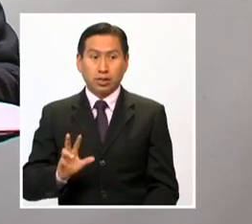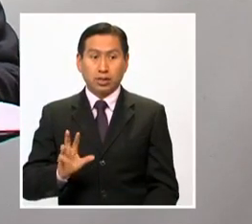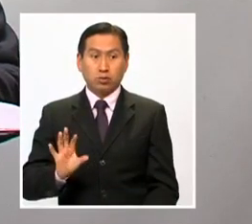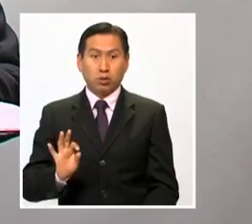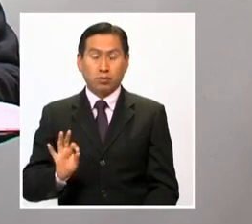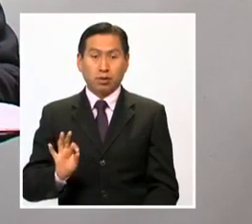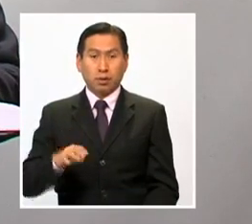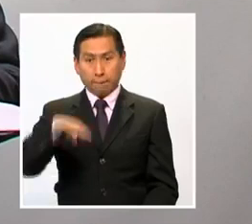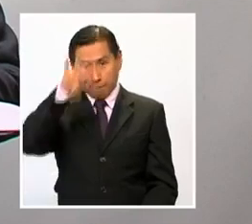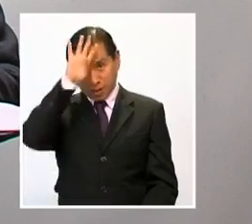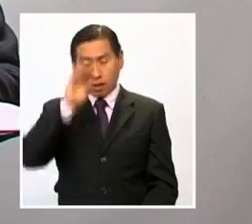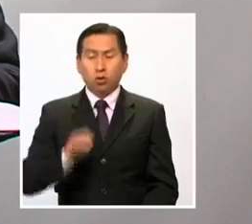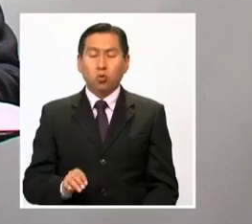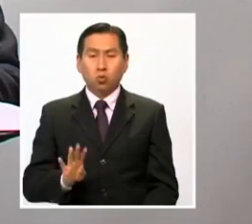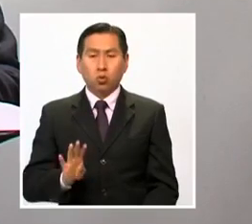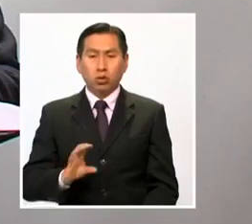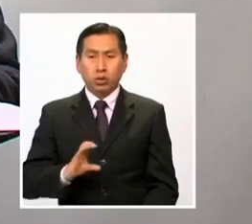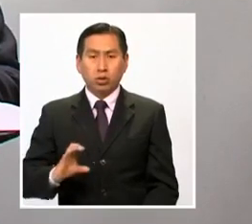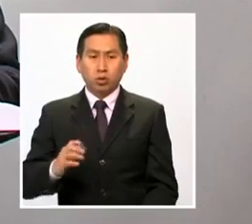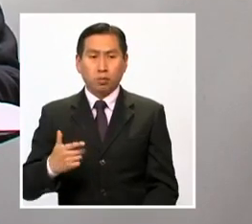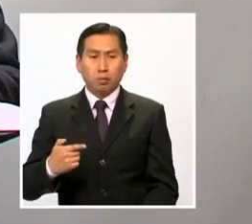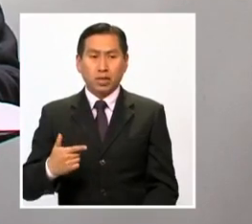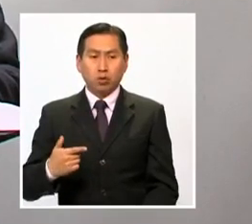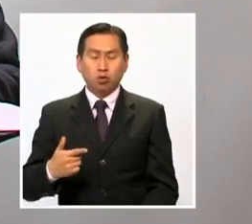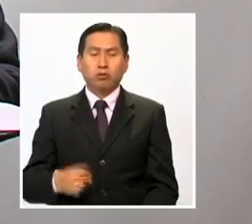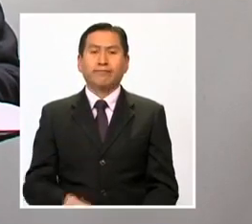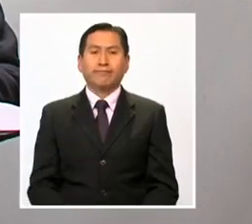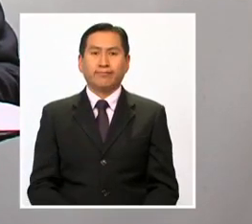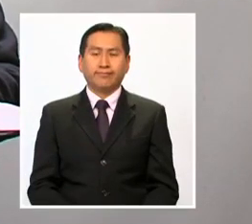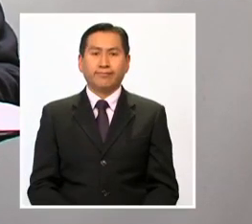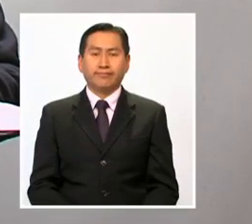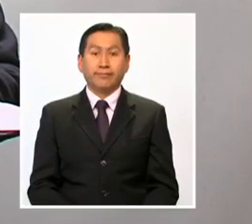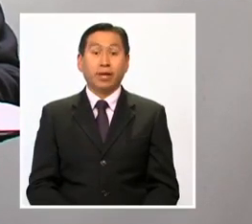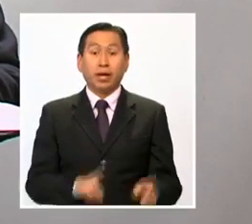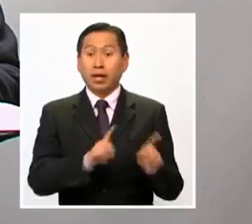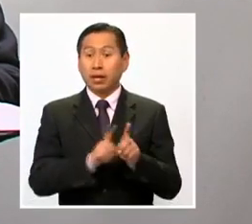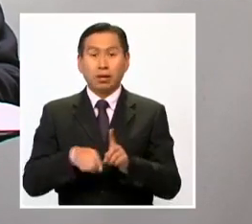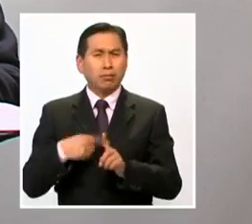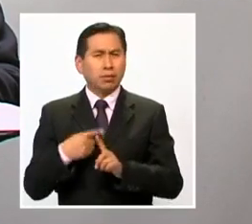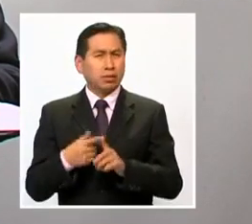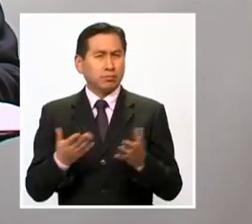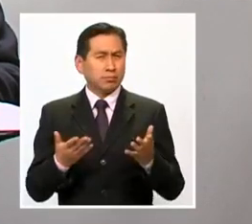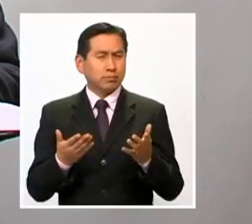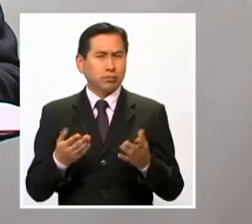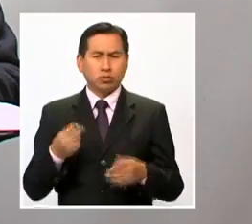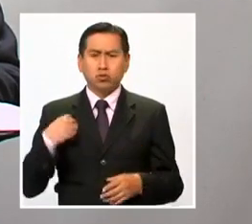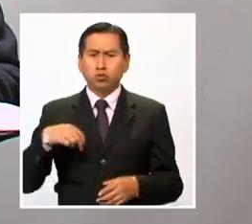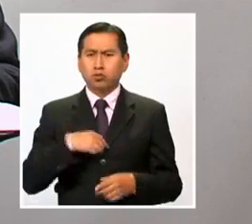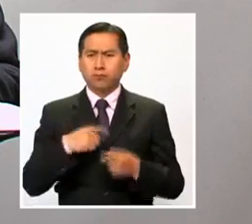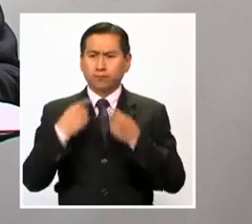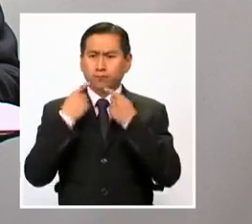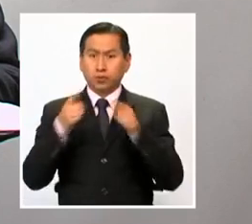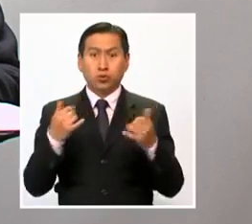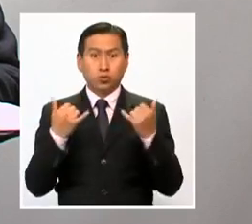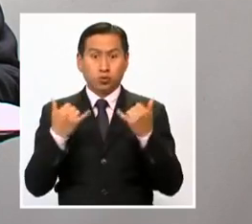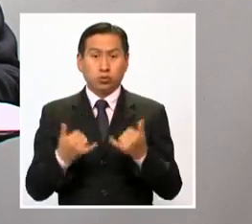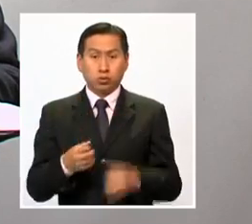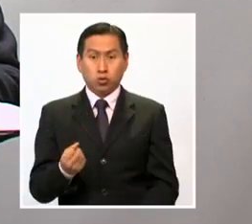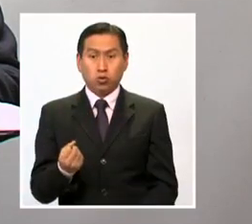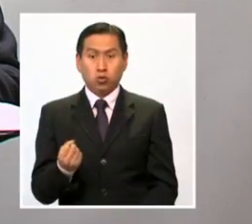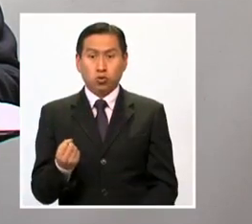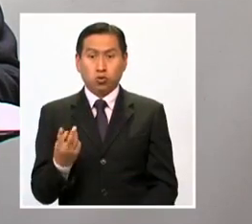y beni 421 asimismo comunicamos hoy 12